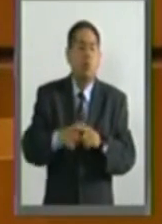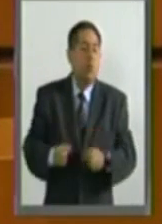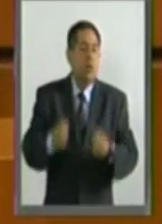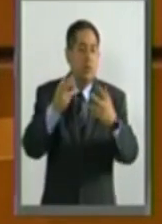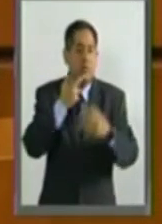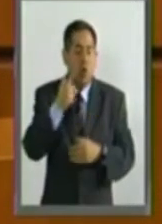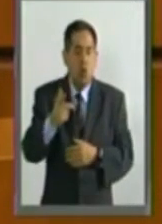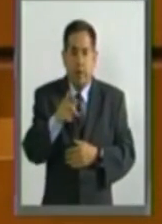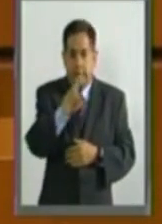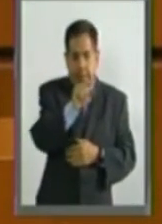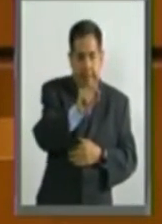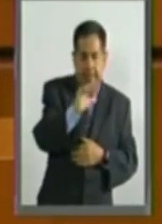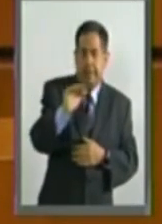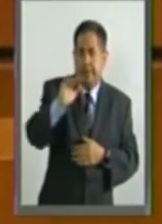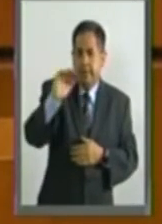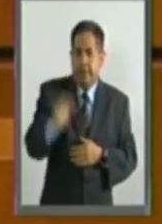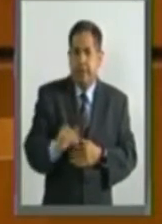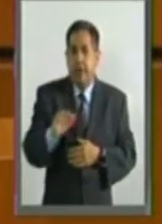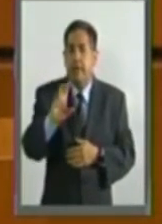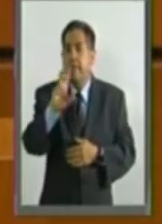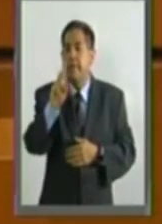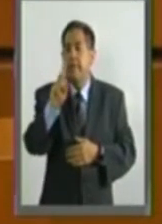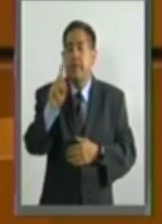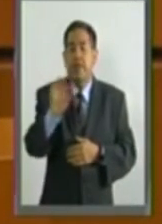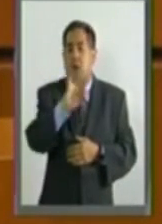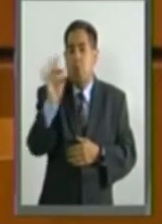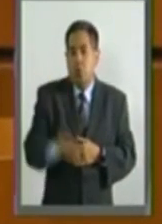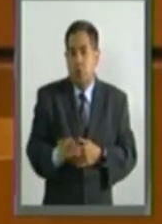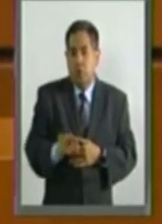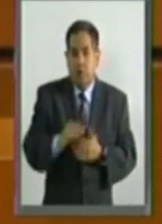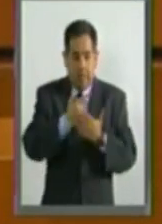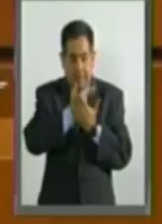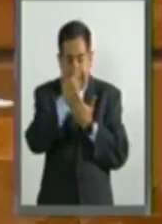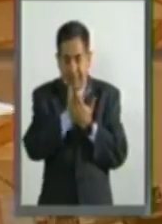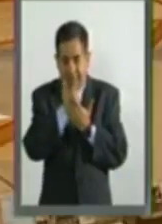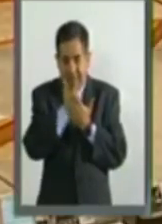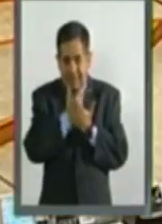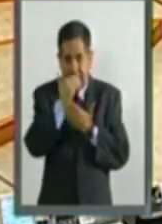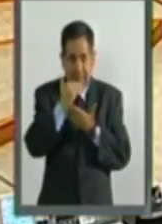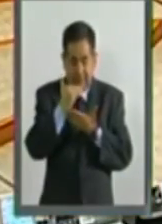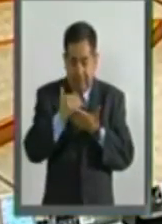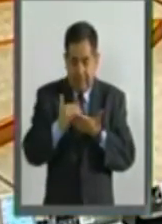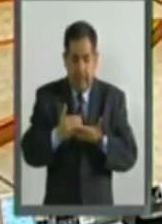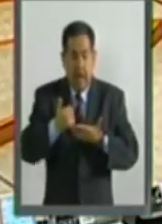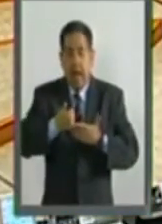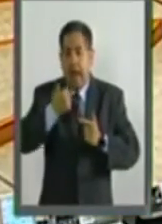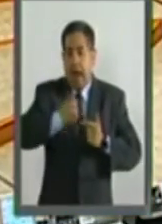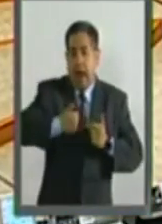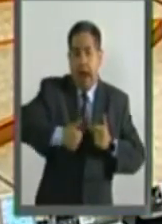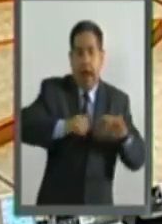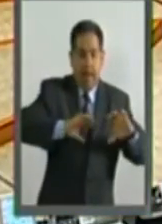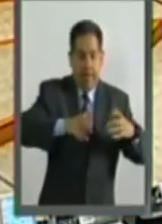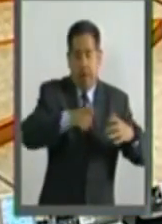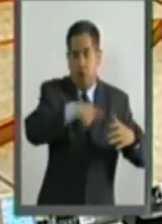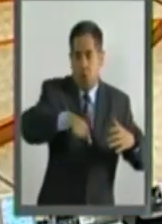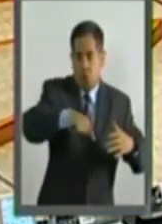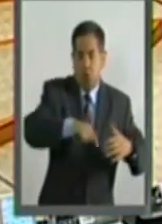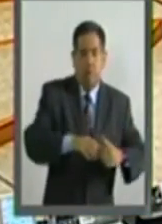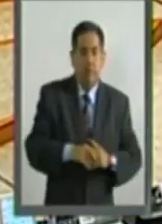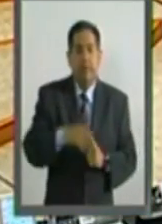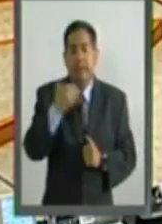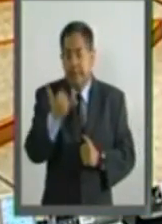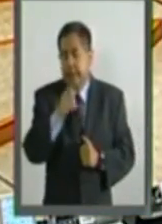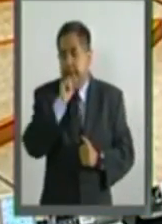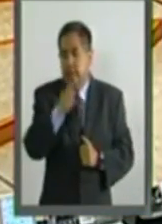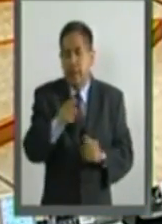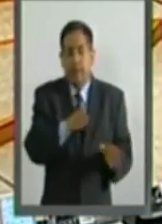de 20 sea el 30% del padrón que tiene cada núcleo ejidal. Y